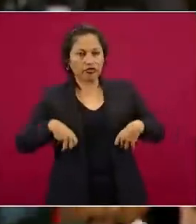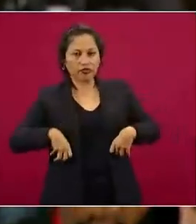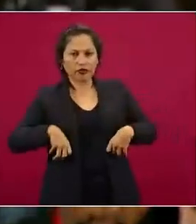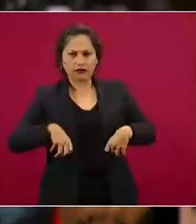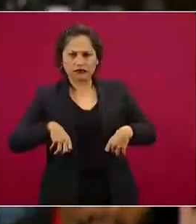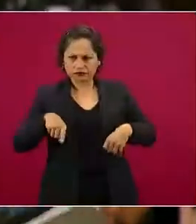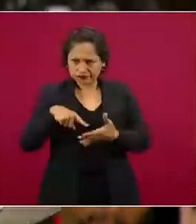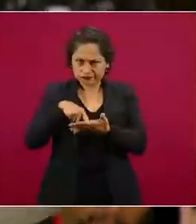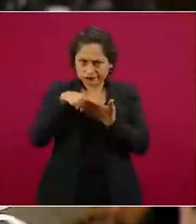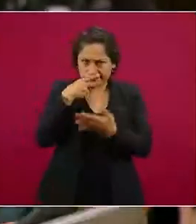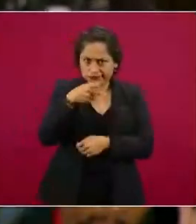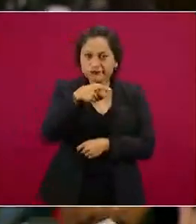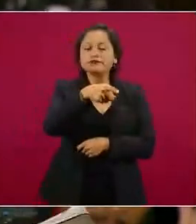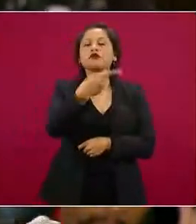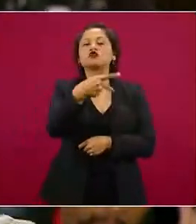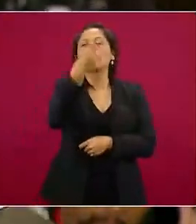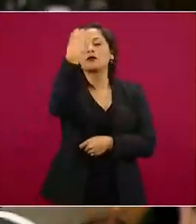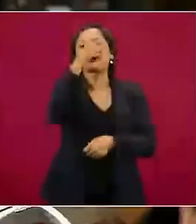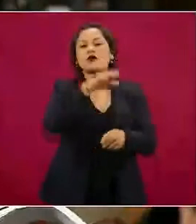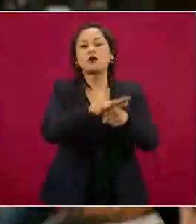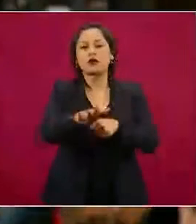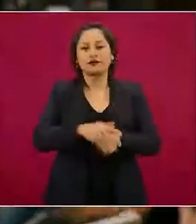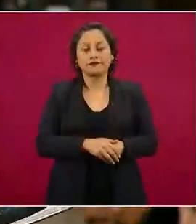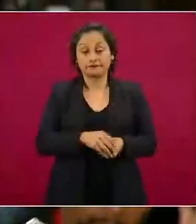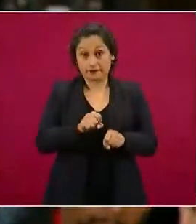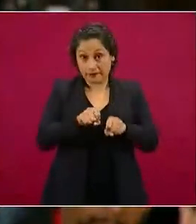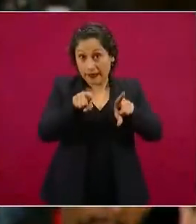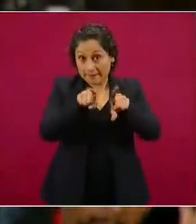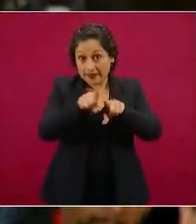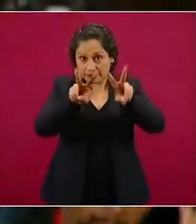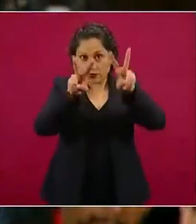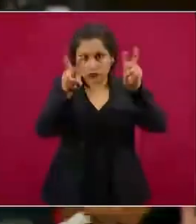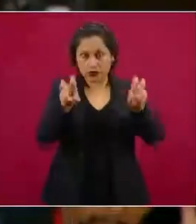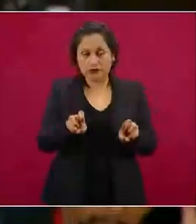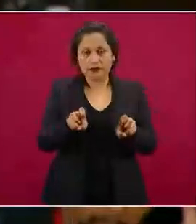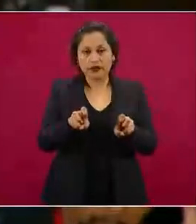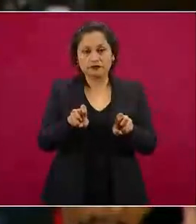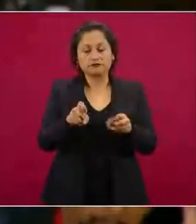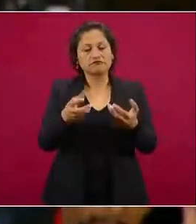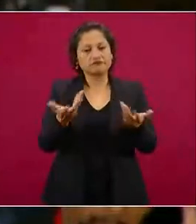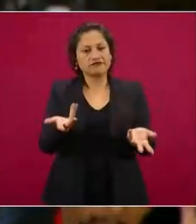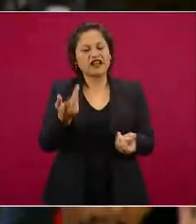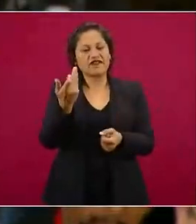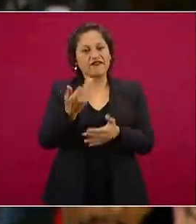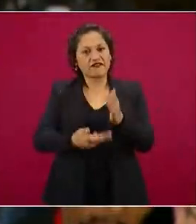ese mismo sentido de corrupción y transnacionales, ha desaparecido un poco